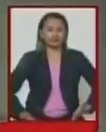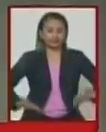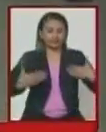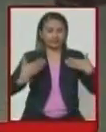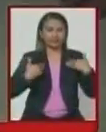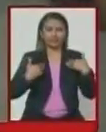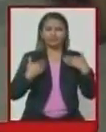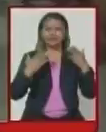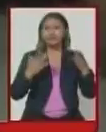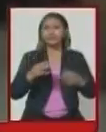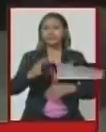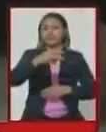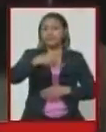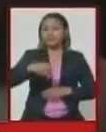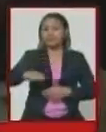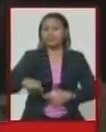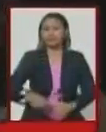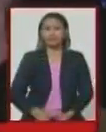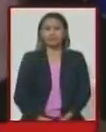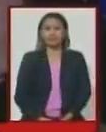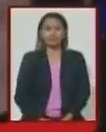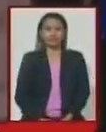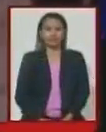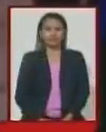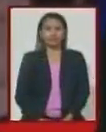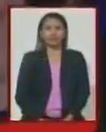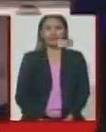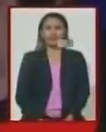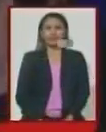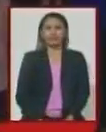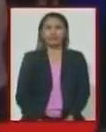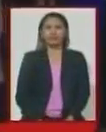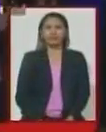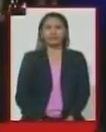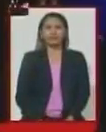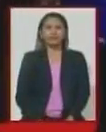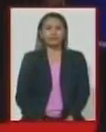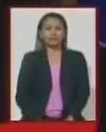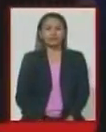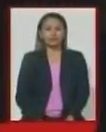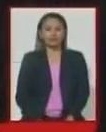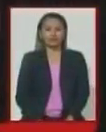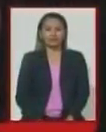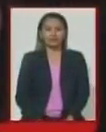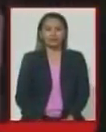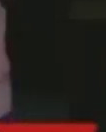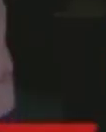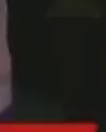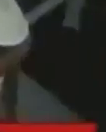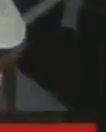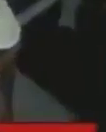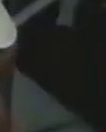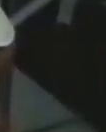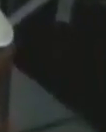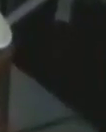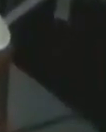vida dedicada a la agricultura. Saber que se puede, querer que se puede.